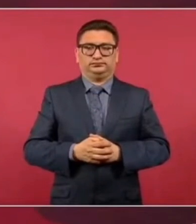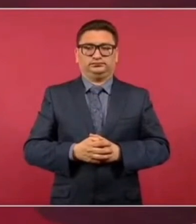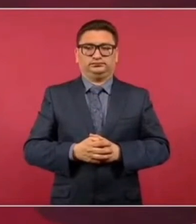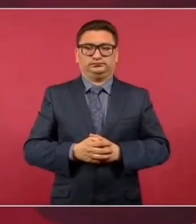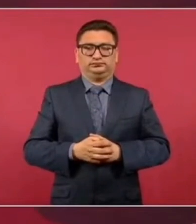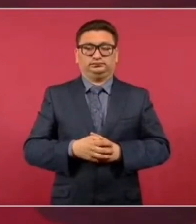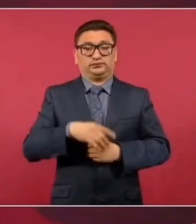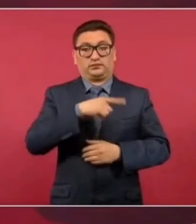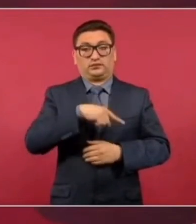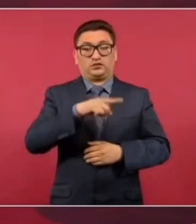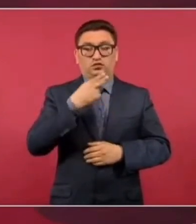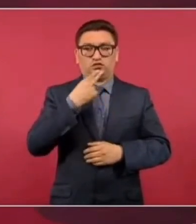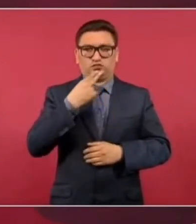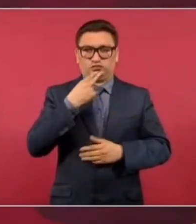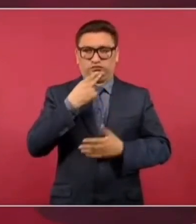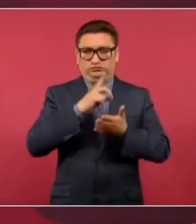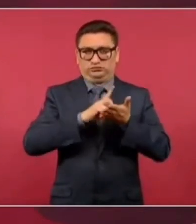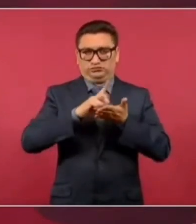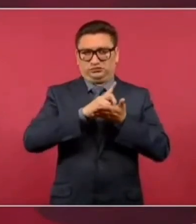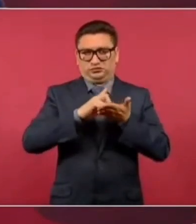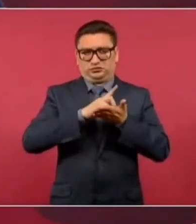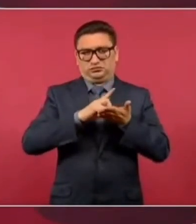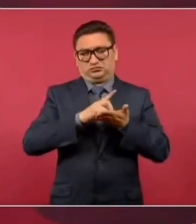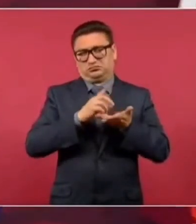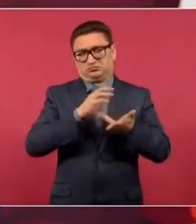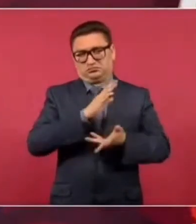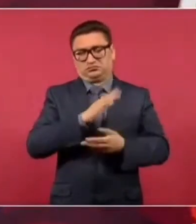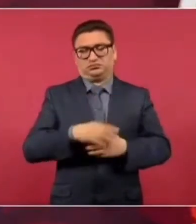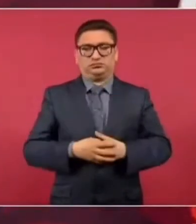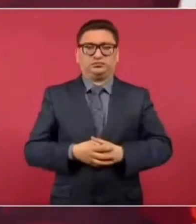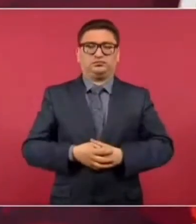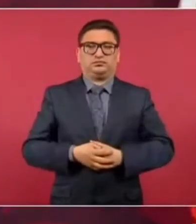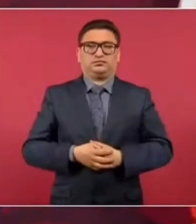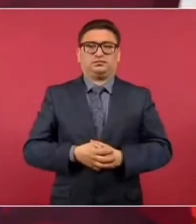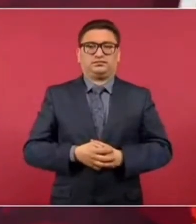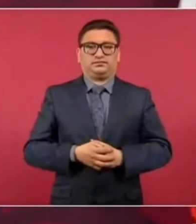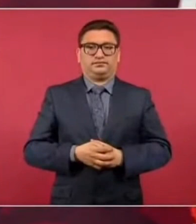y consumo de